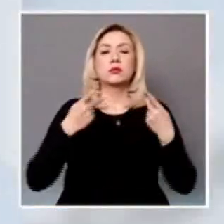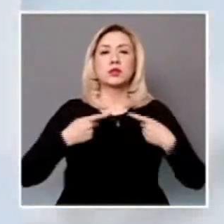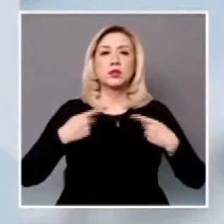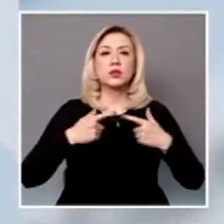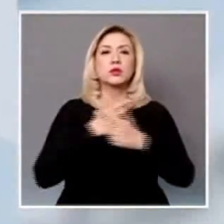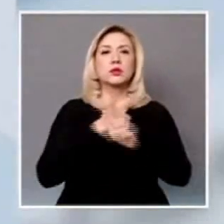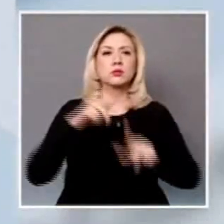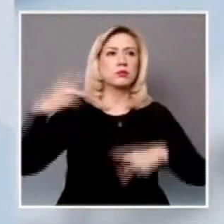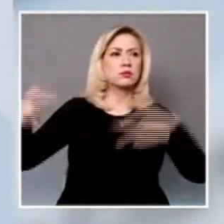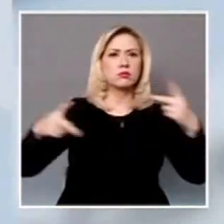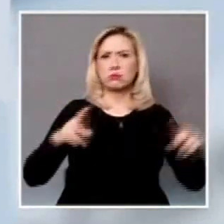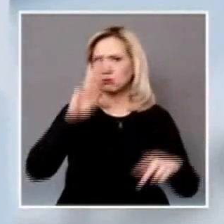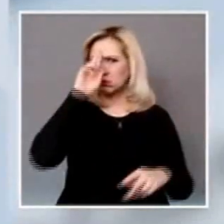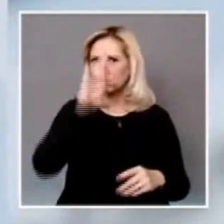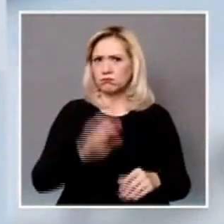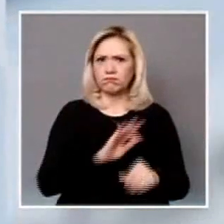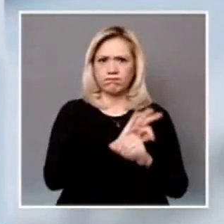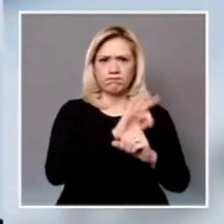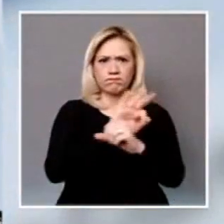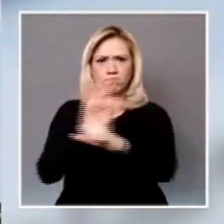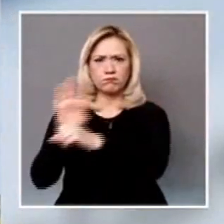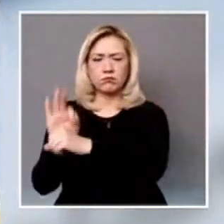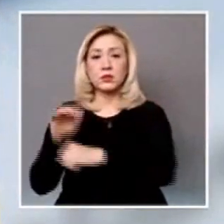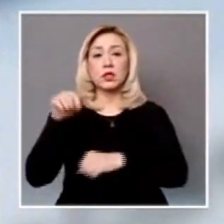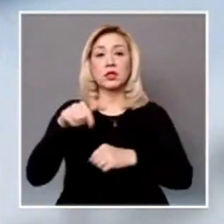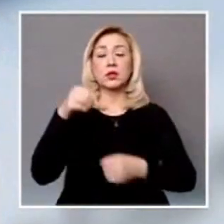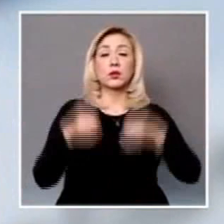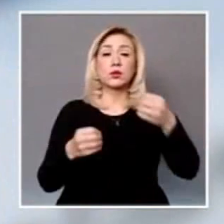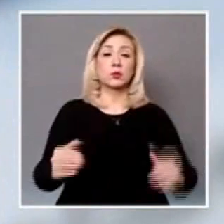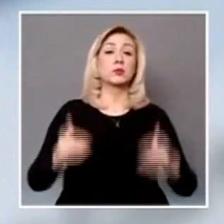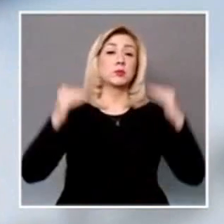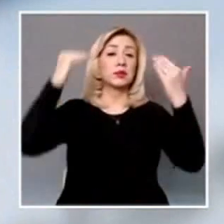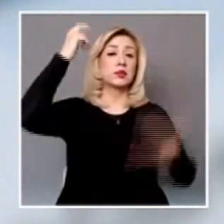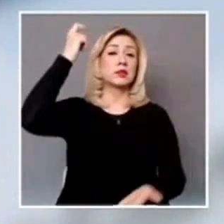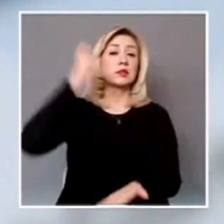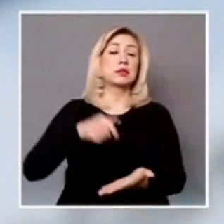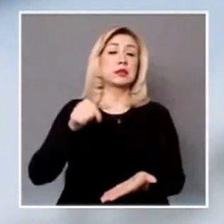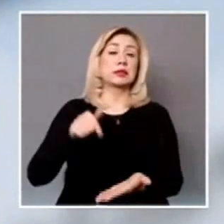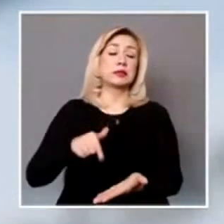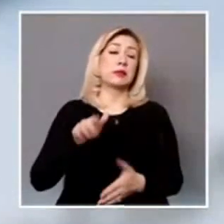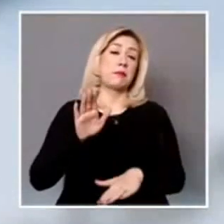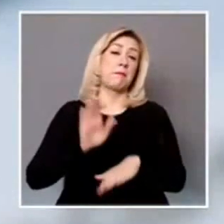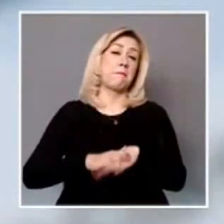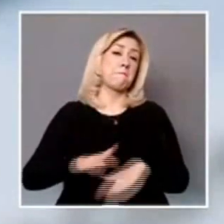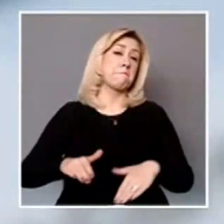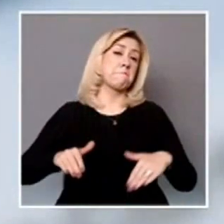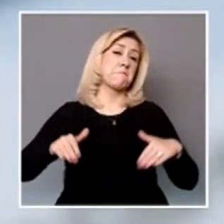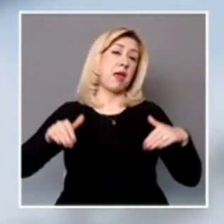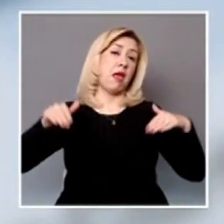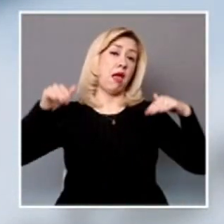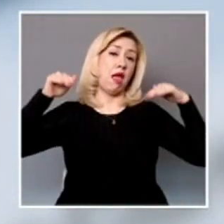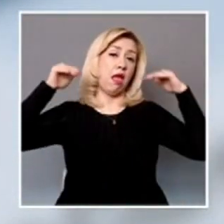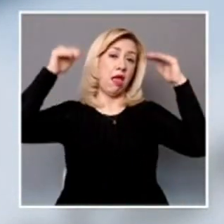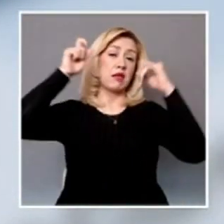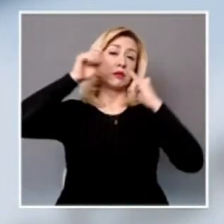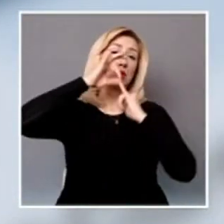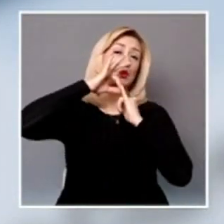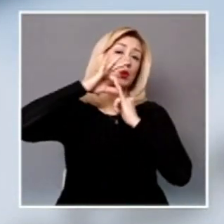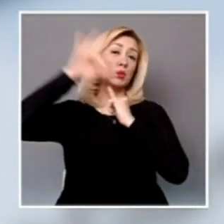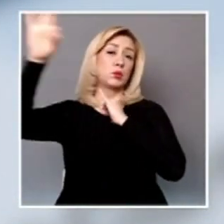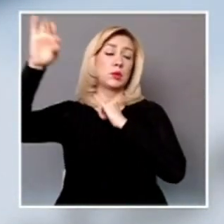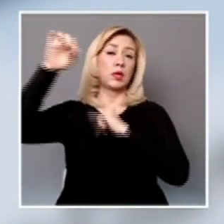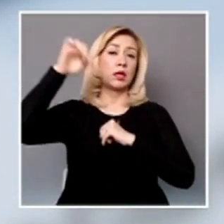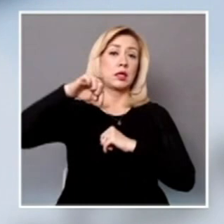Recordó que la Suprema Corte de Justicia de la Nación es el máximo tribunal constitucional del país y cabeza del Poder Judicial